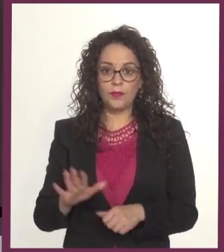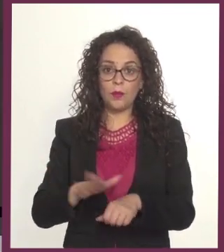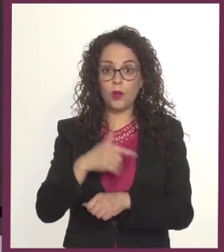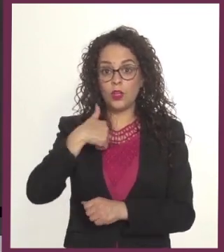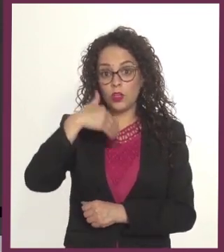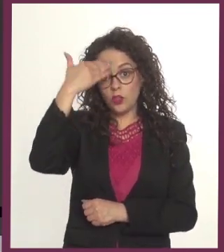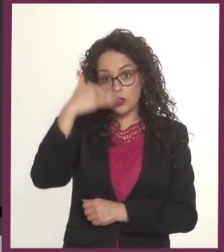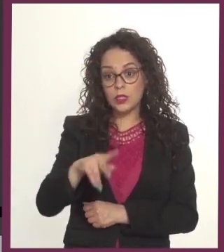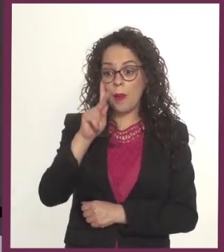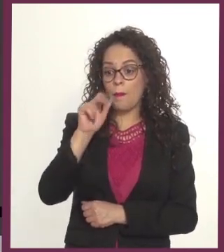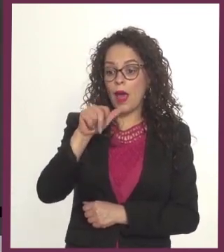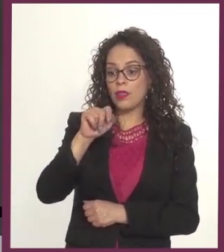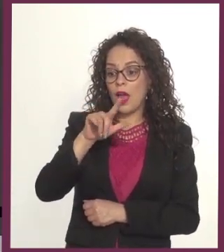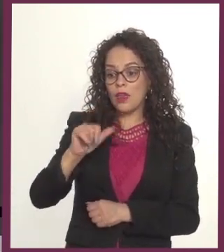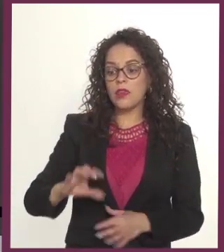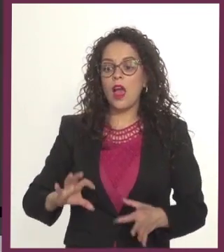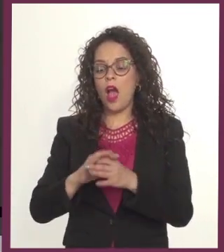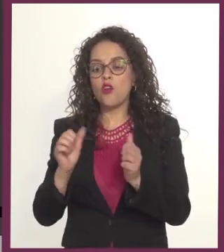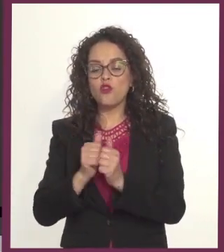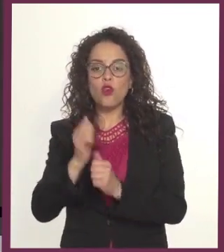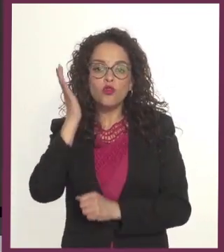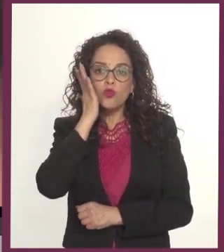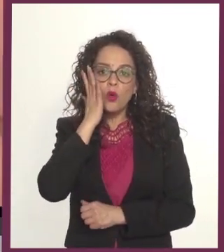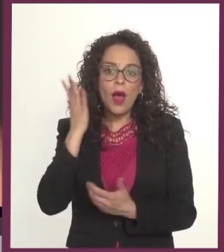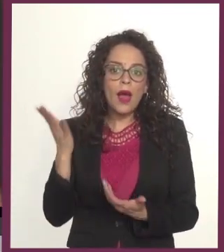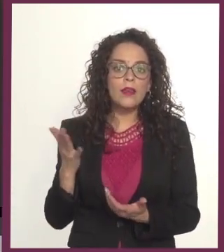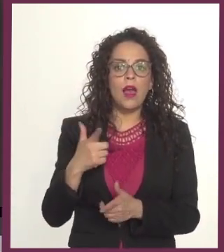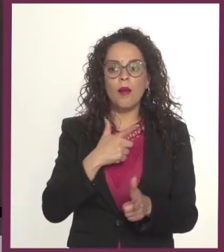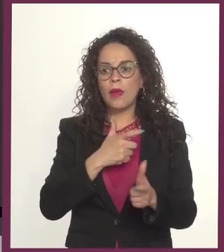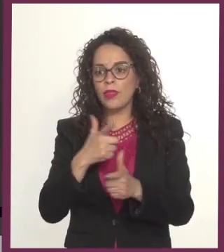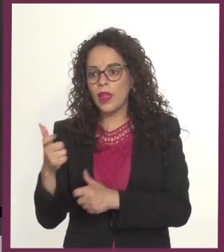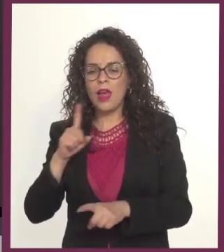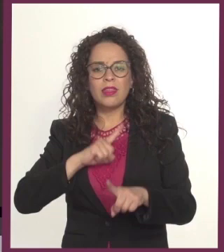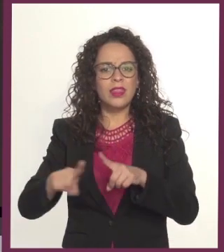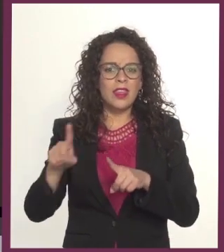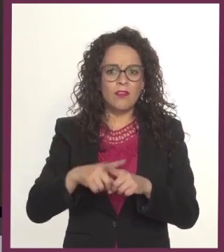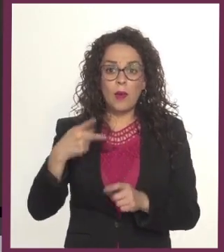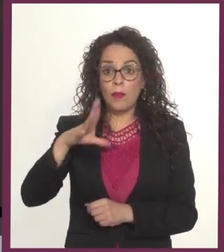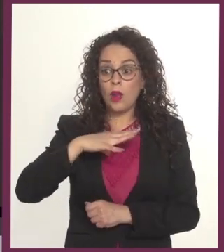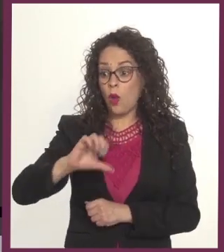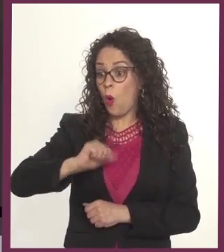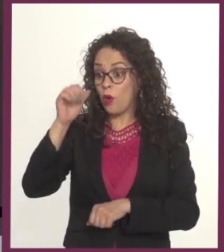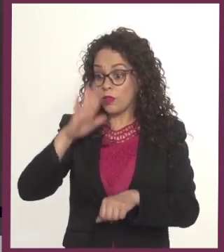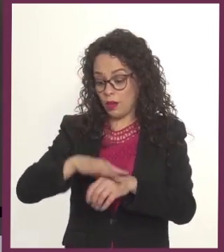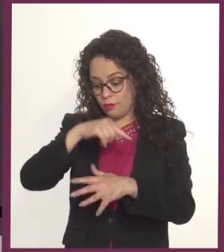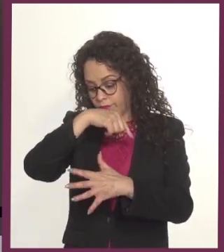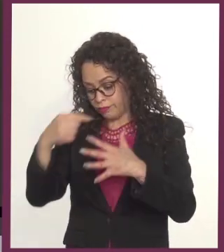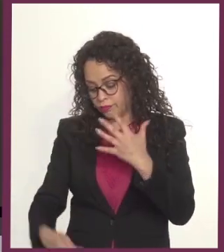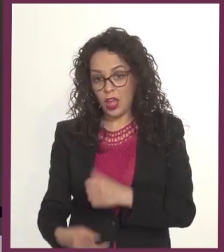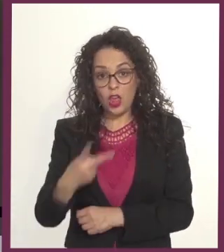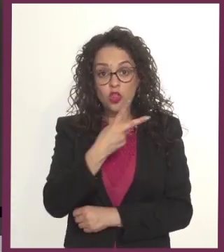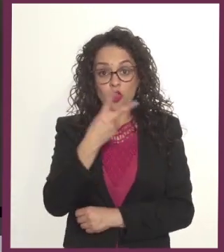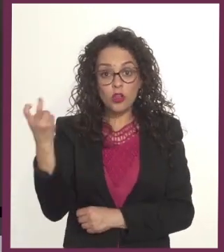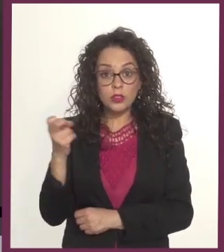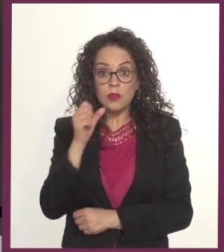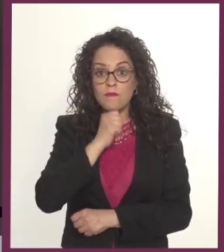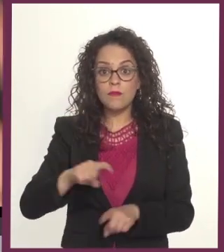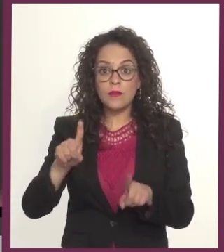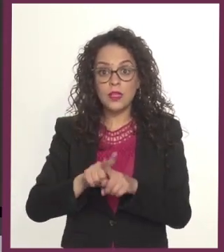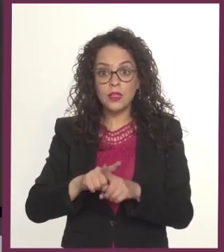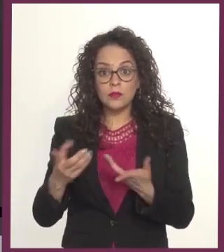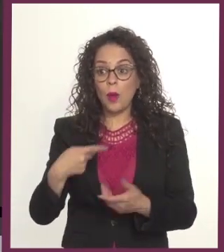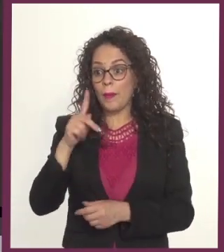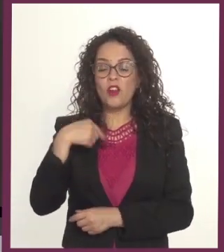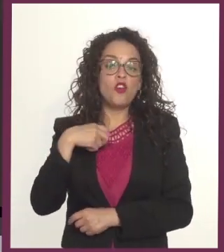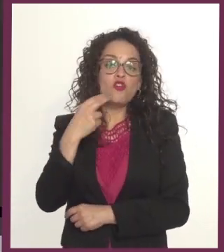toalla, canalla, falla, metralla, estalla, desmaya, vaya, pero a lo mejor hay otras 200 múltiplos de esas rimas que